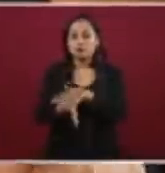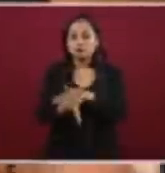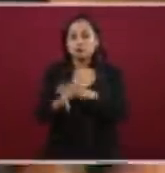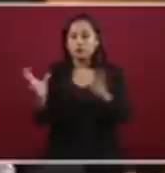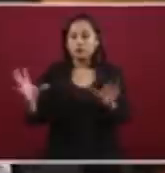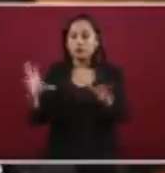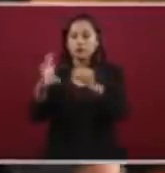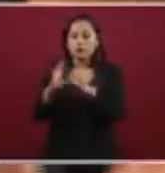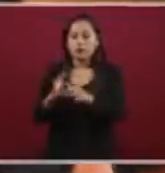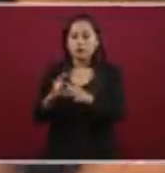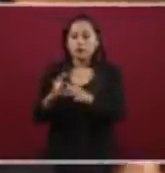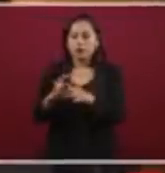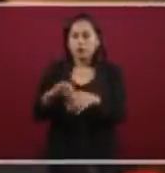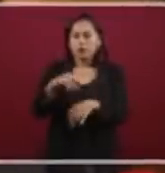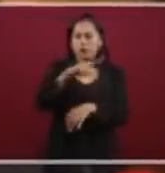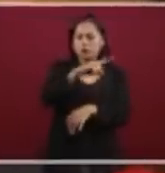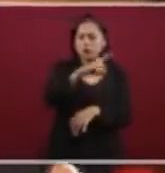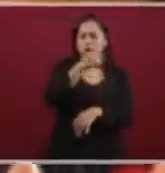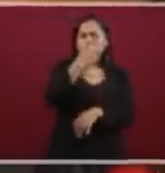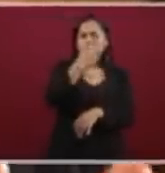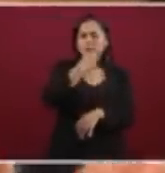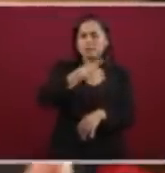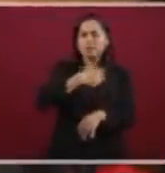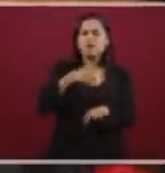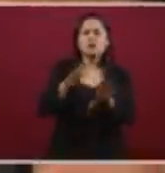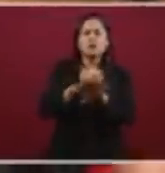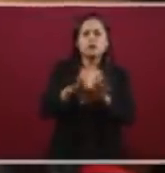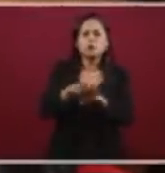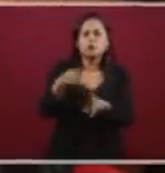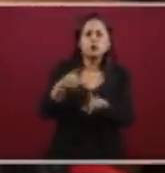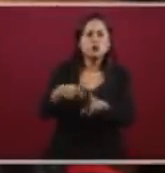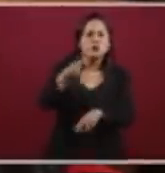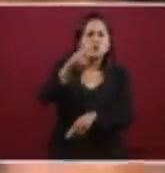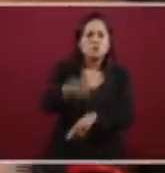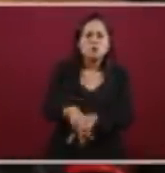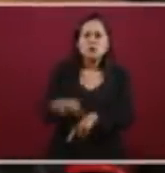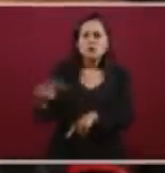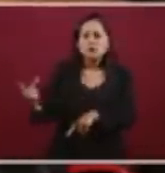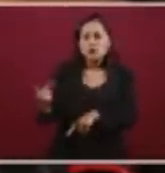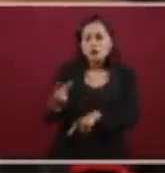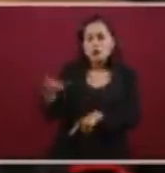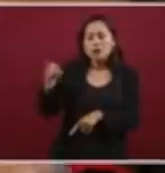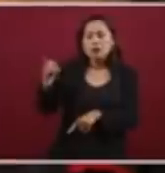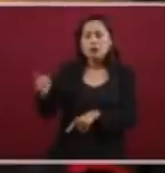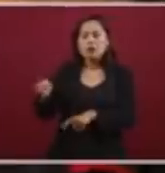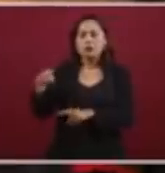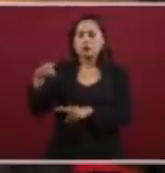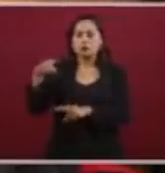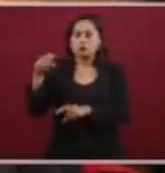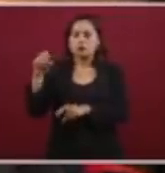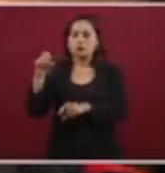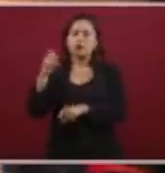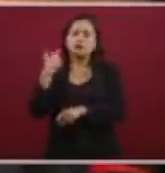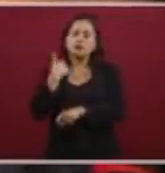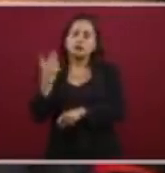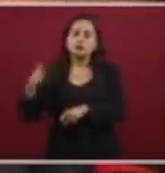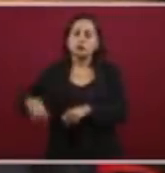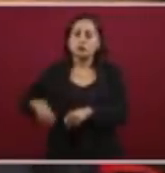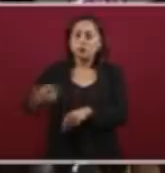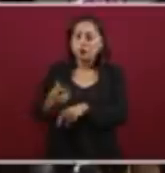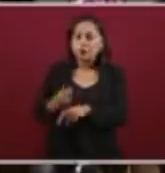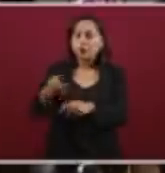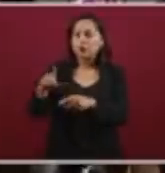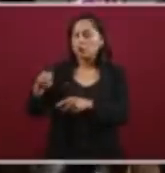persuadir no a creer más en la versión del gobernador aguirre rivero el suprocurador que la de murillo karam y el ex presidente de mexico en ese caso